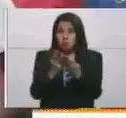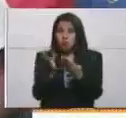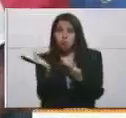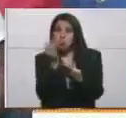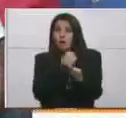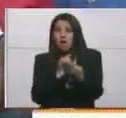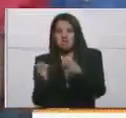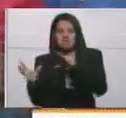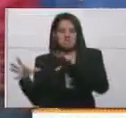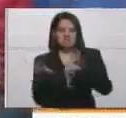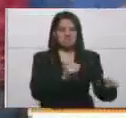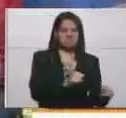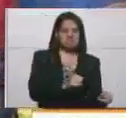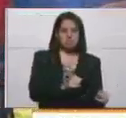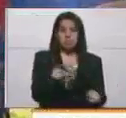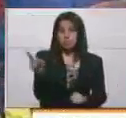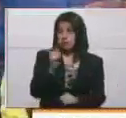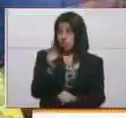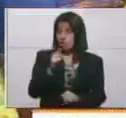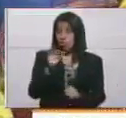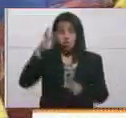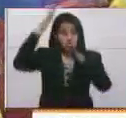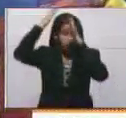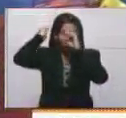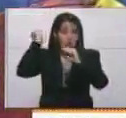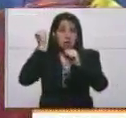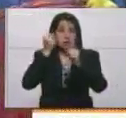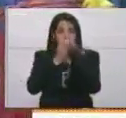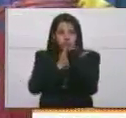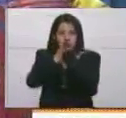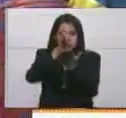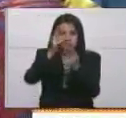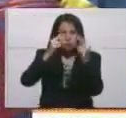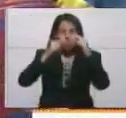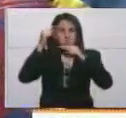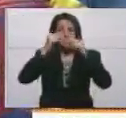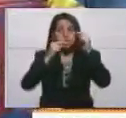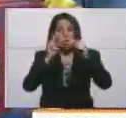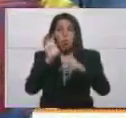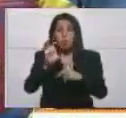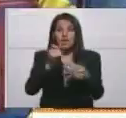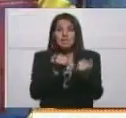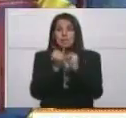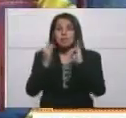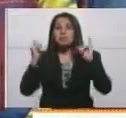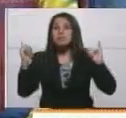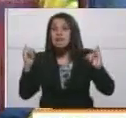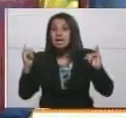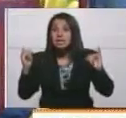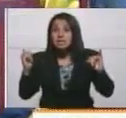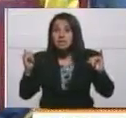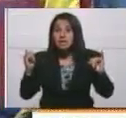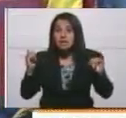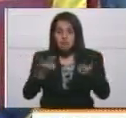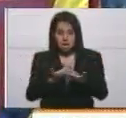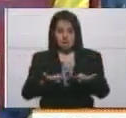sin imperio. Nuestra diplomacia apunta hacia la construcción de un país independiente, de una región